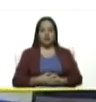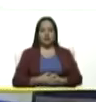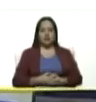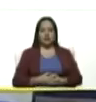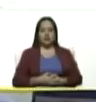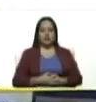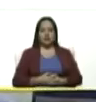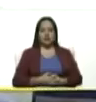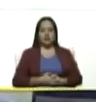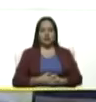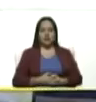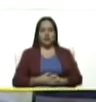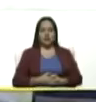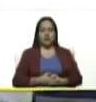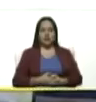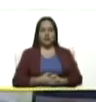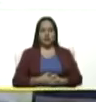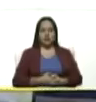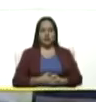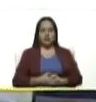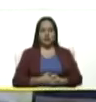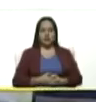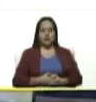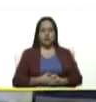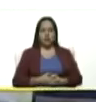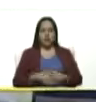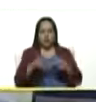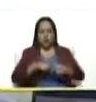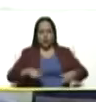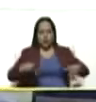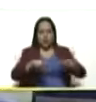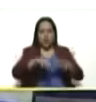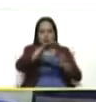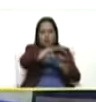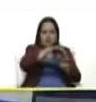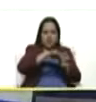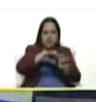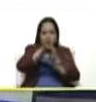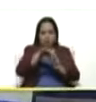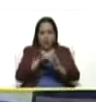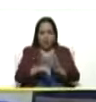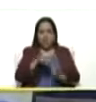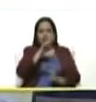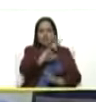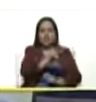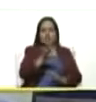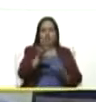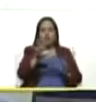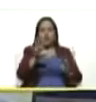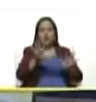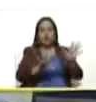hubo una superficie de cultivo de